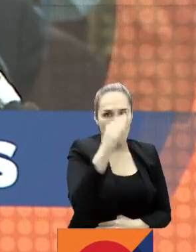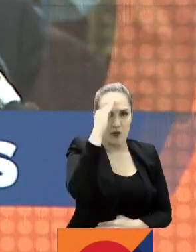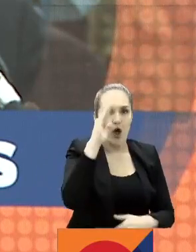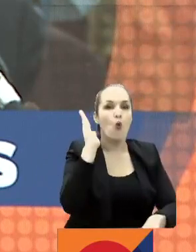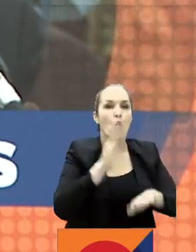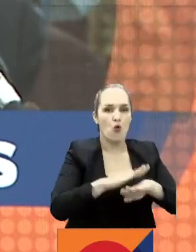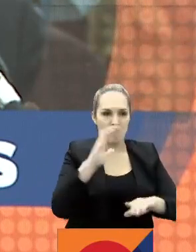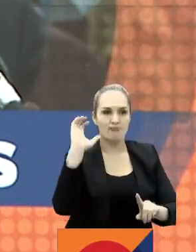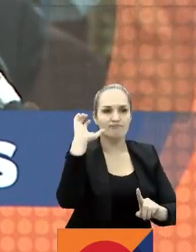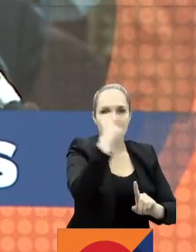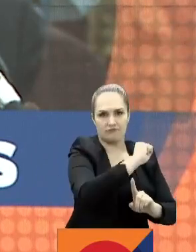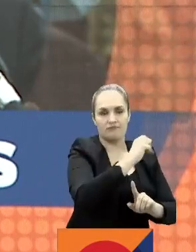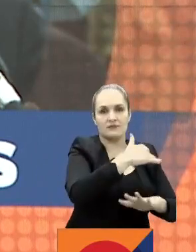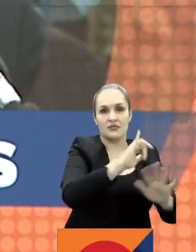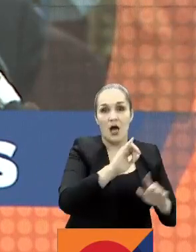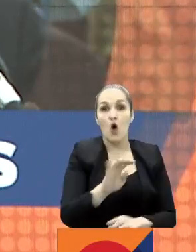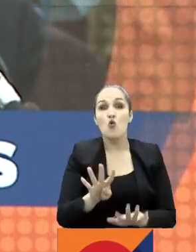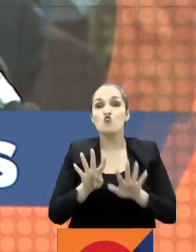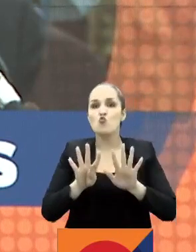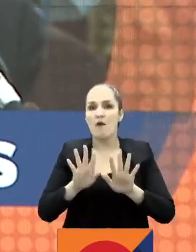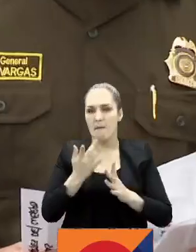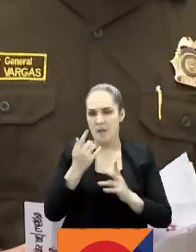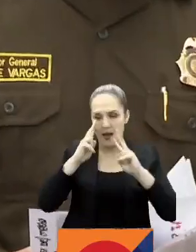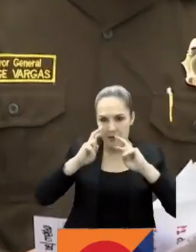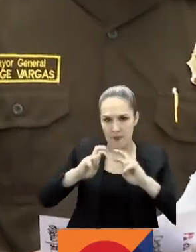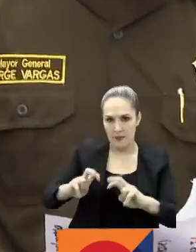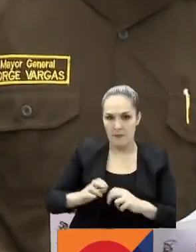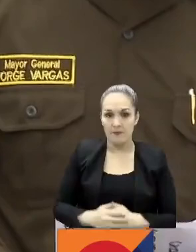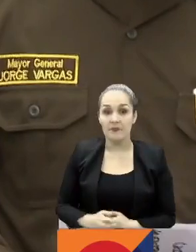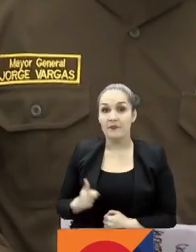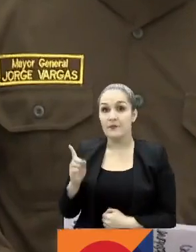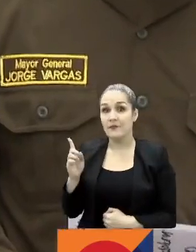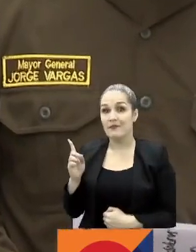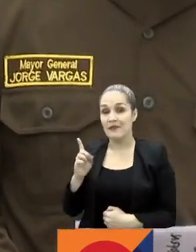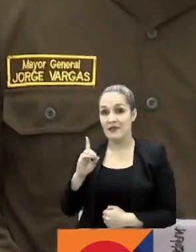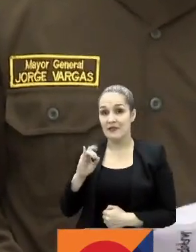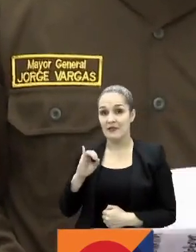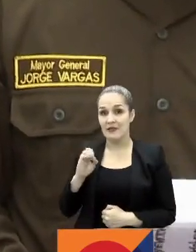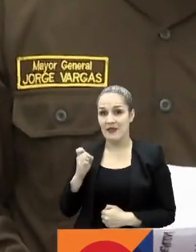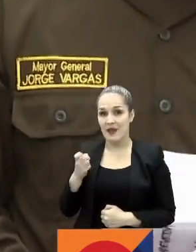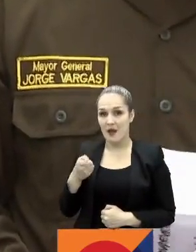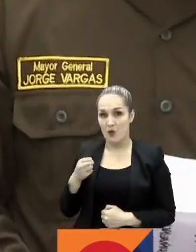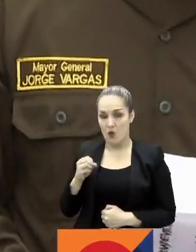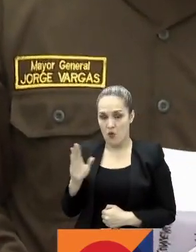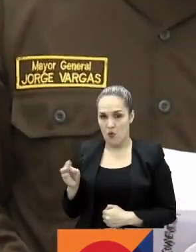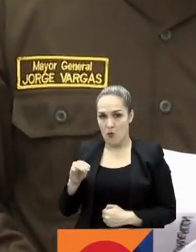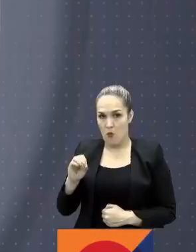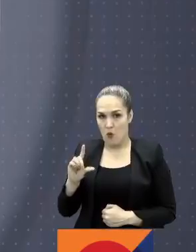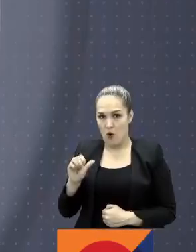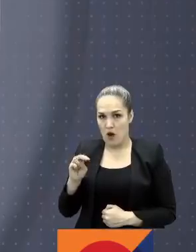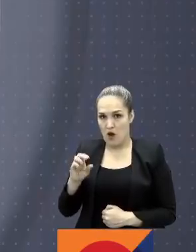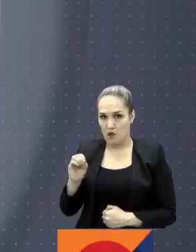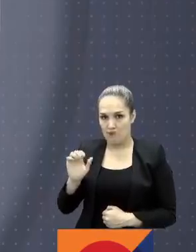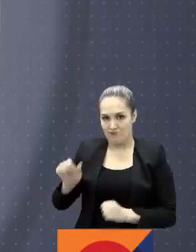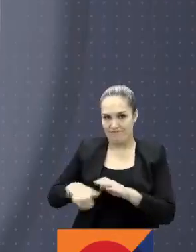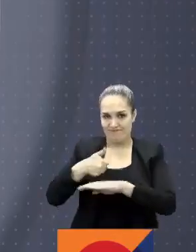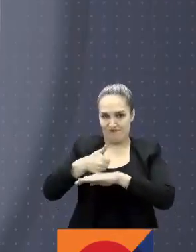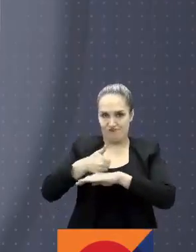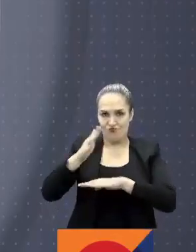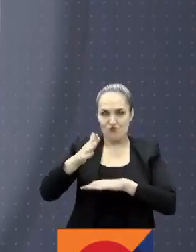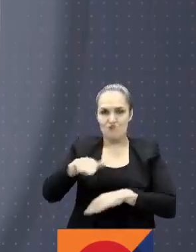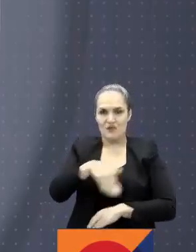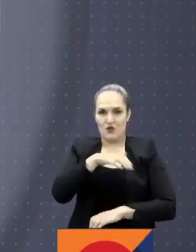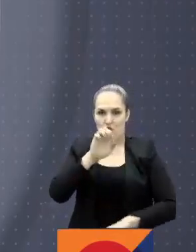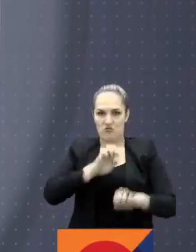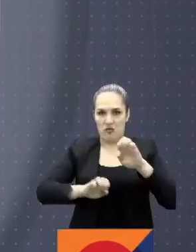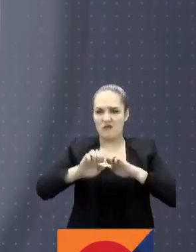más están en investigación. Diego Molano, en entrevista con RTVC Noticias, explicó que desde el Ministerio de